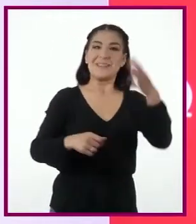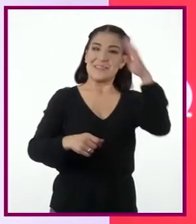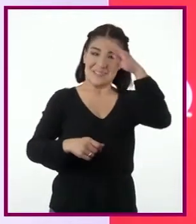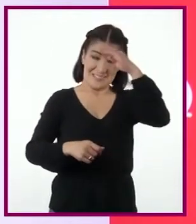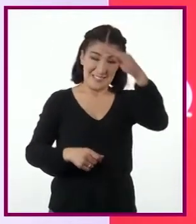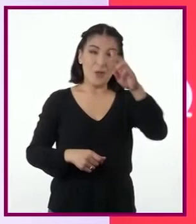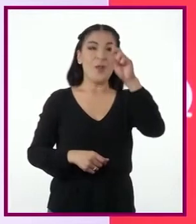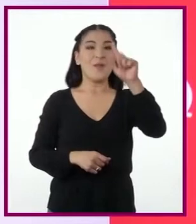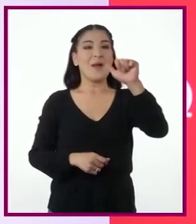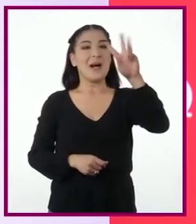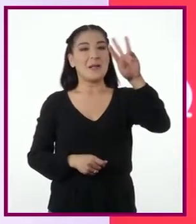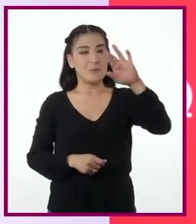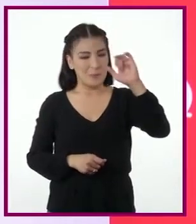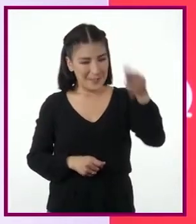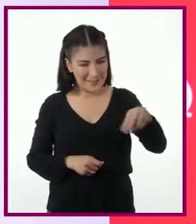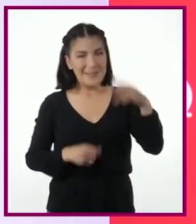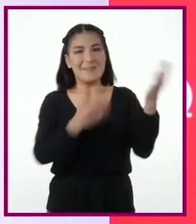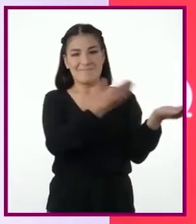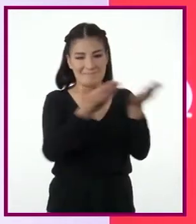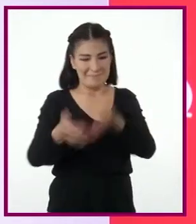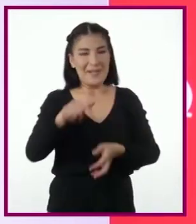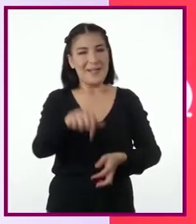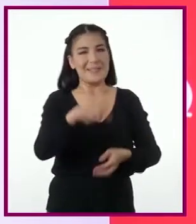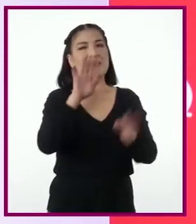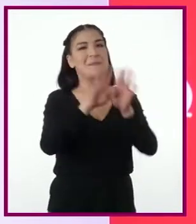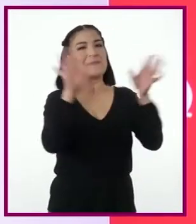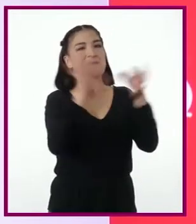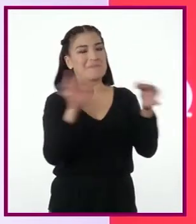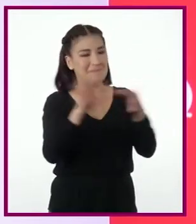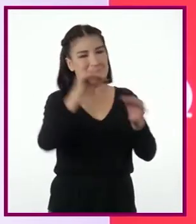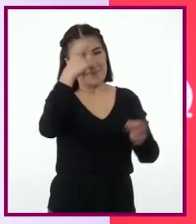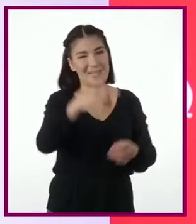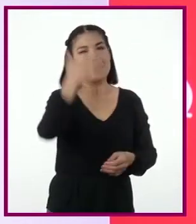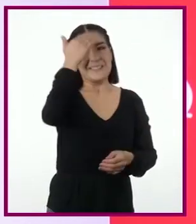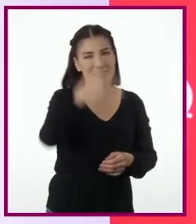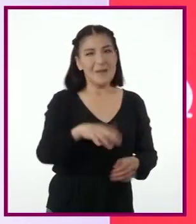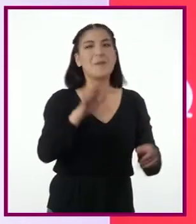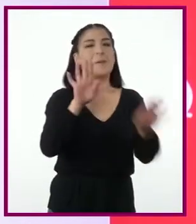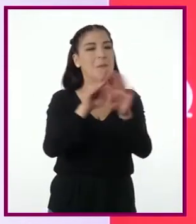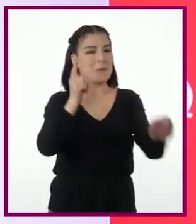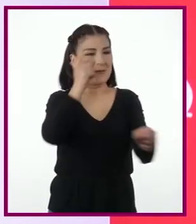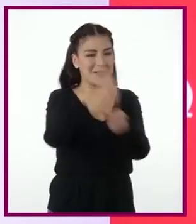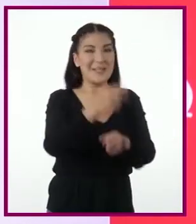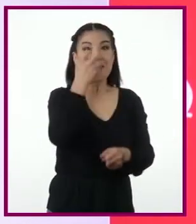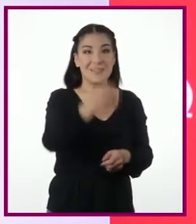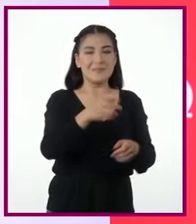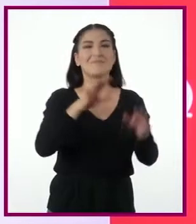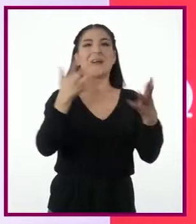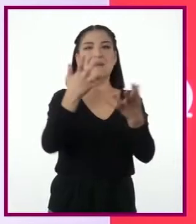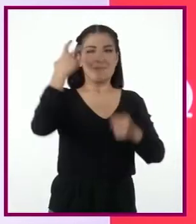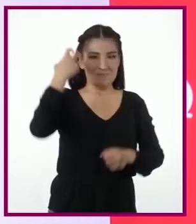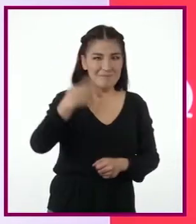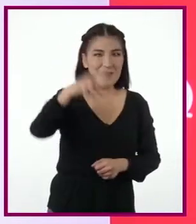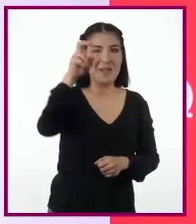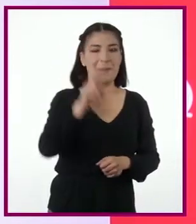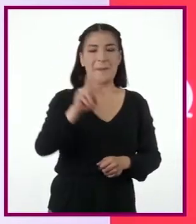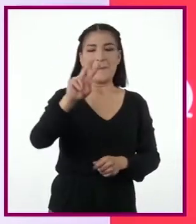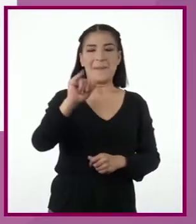programa. Me gustaría realizarle algunas preguntas para saber más acerca de los descubrimientos que realizó en su viaje a bordo del